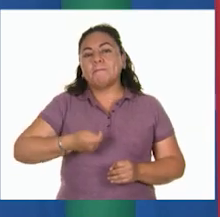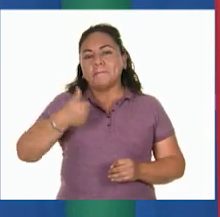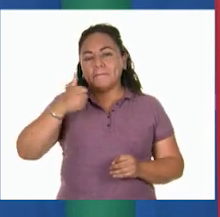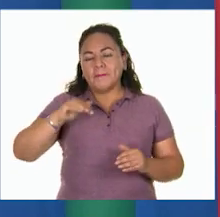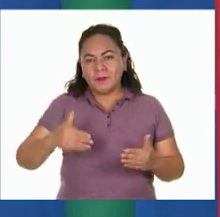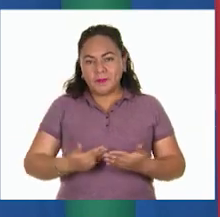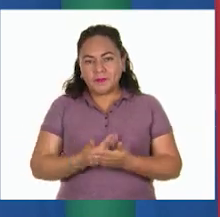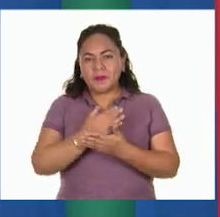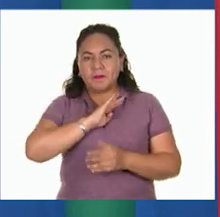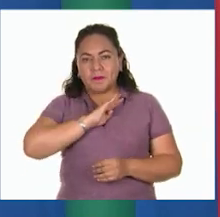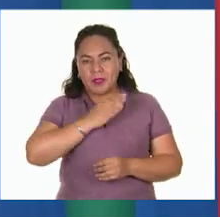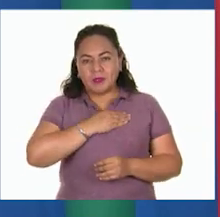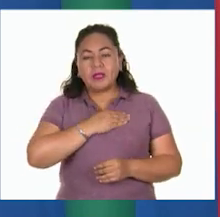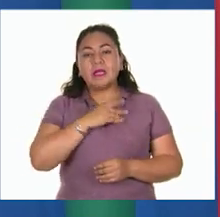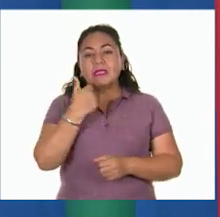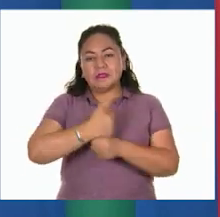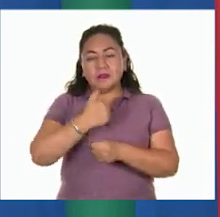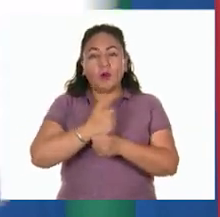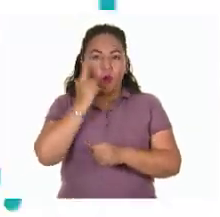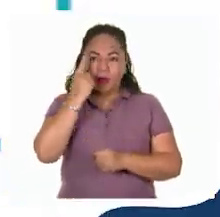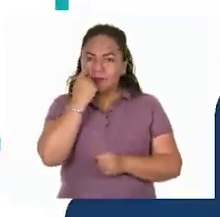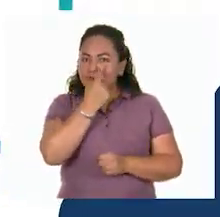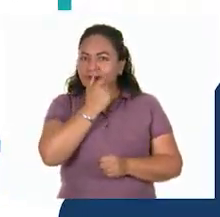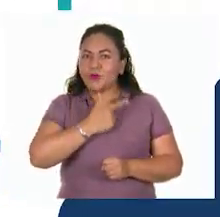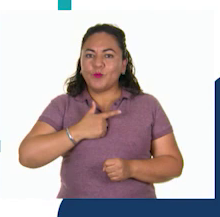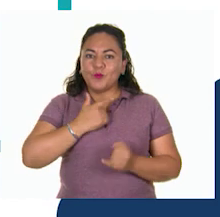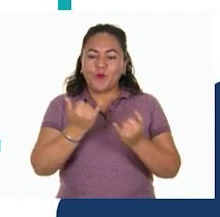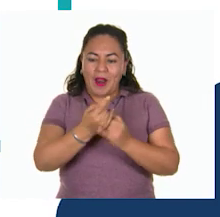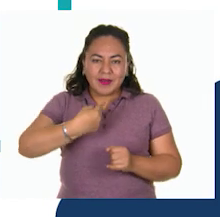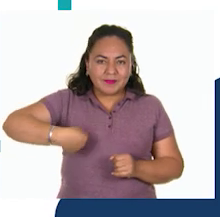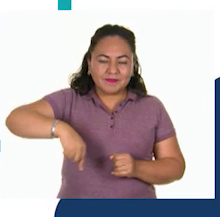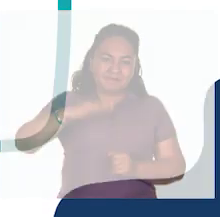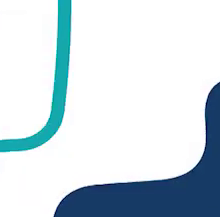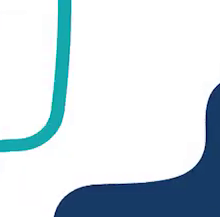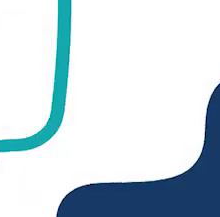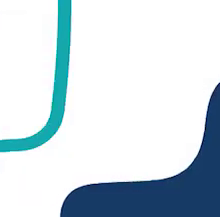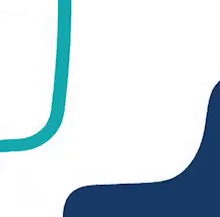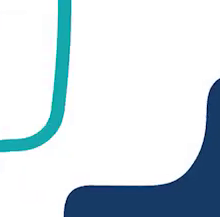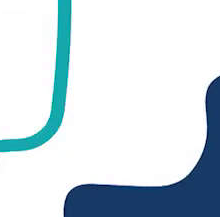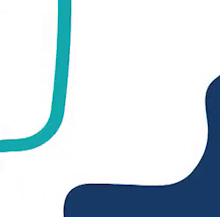grado. Y espero que lo hayan disfrutado tanto como nosotros.